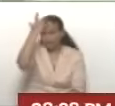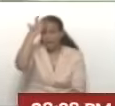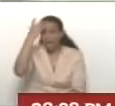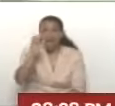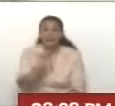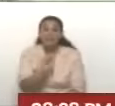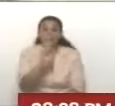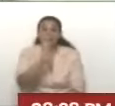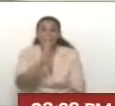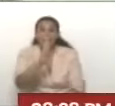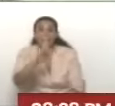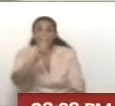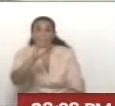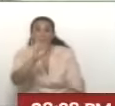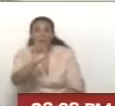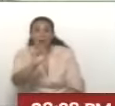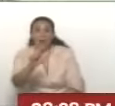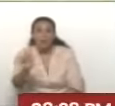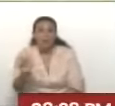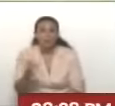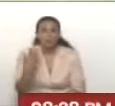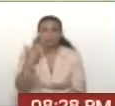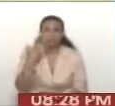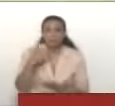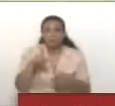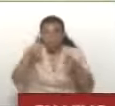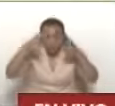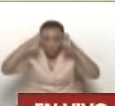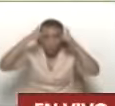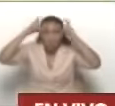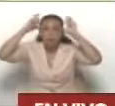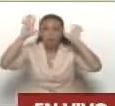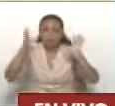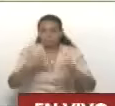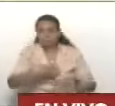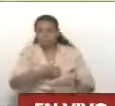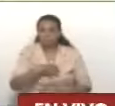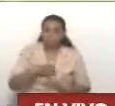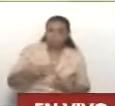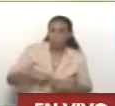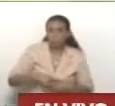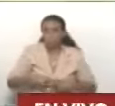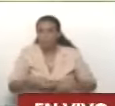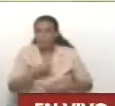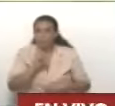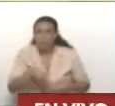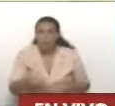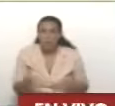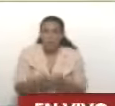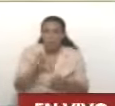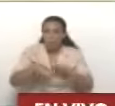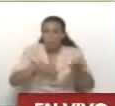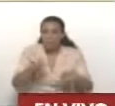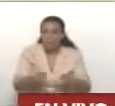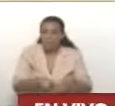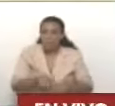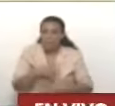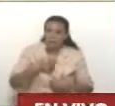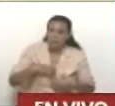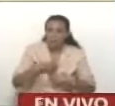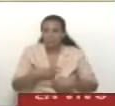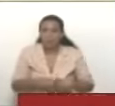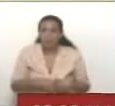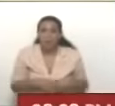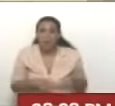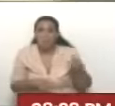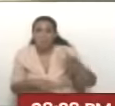estaban nerviosas de su visita. Así que yo lo espero pronto, estaba hasta a punto con el gobernador de mandarle algunas